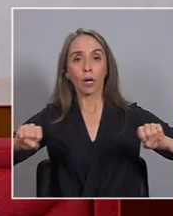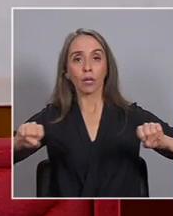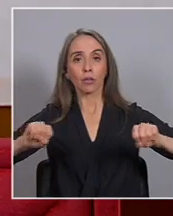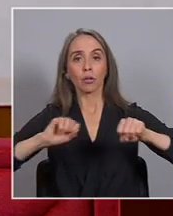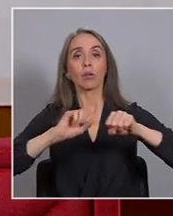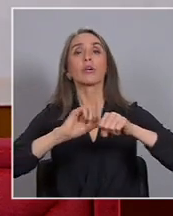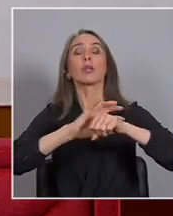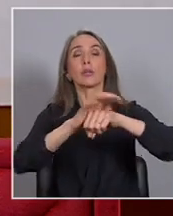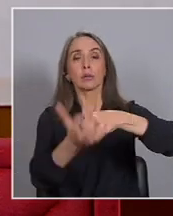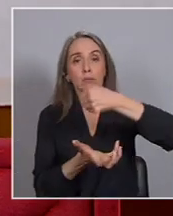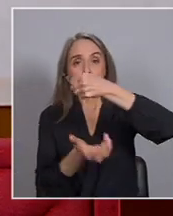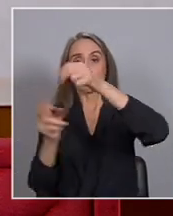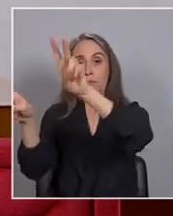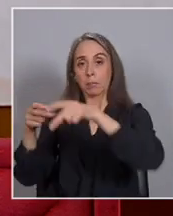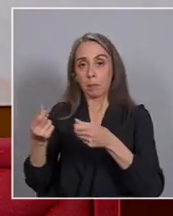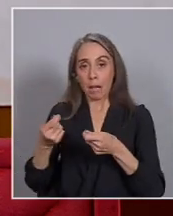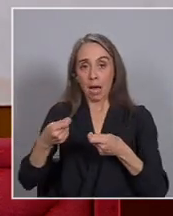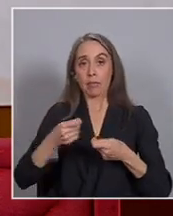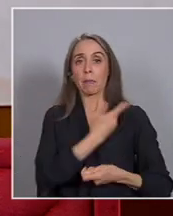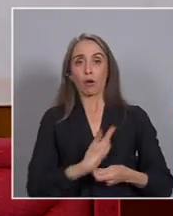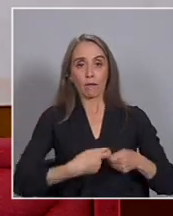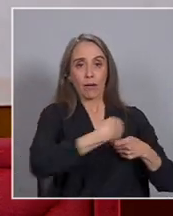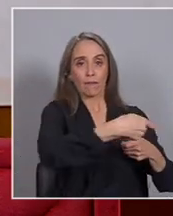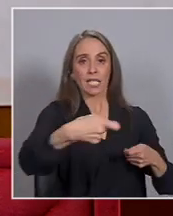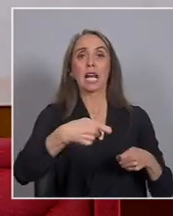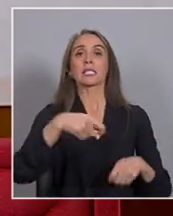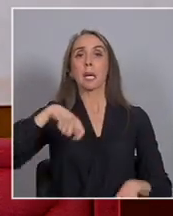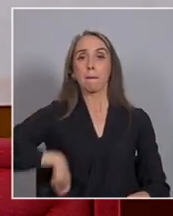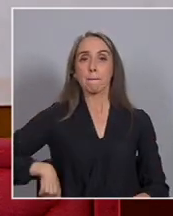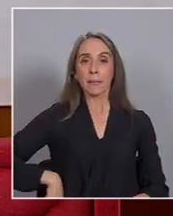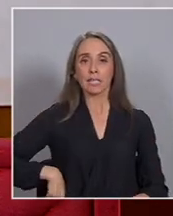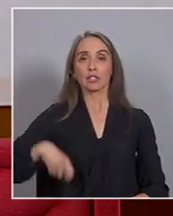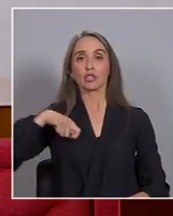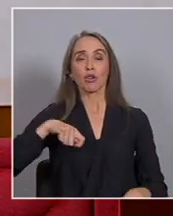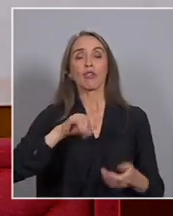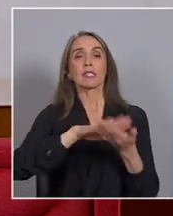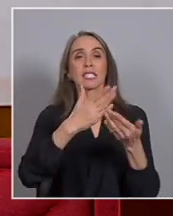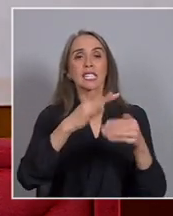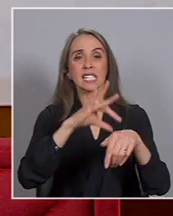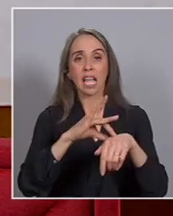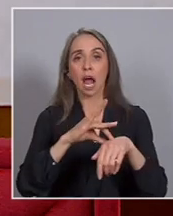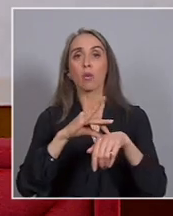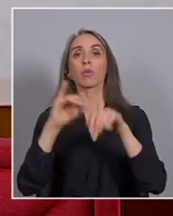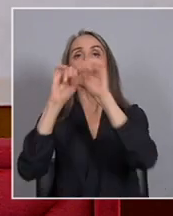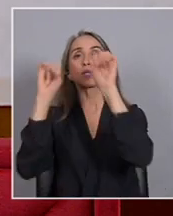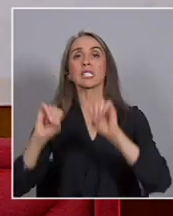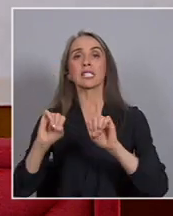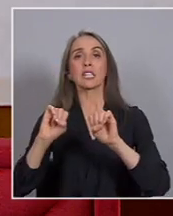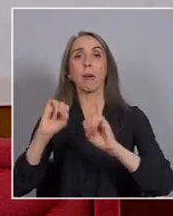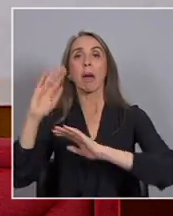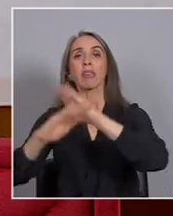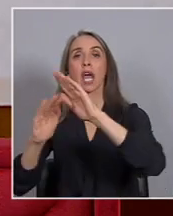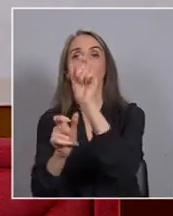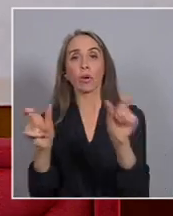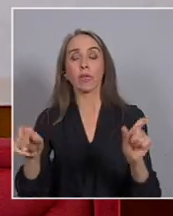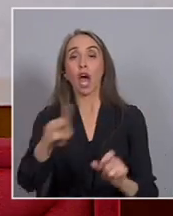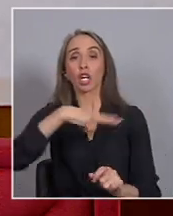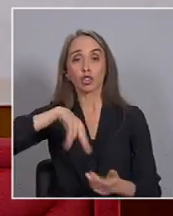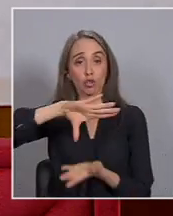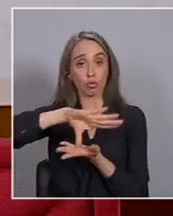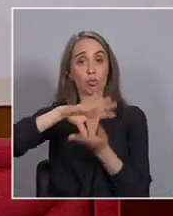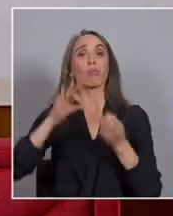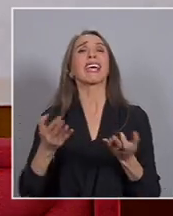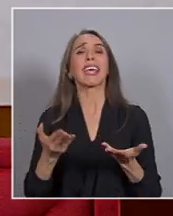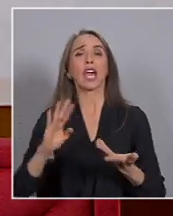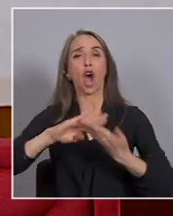financiar pensiones, salud y un sistema de cuidados. Somos una comunidad, somos un